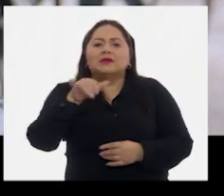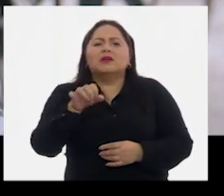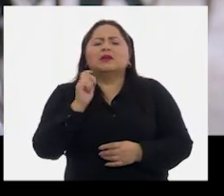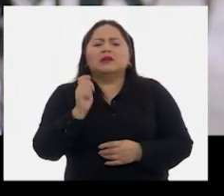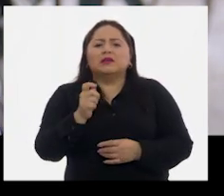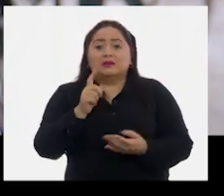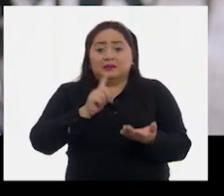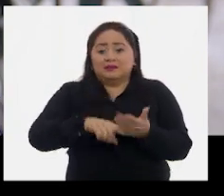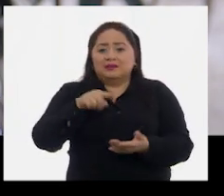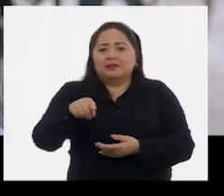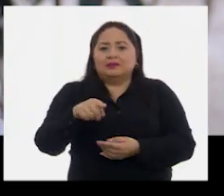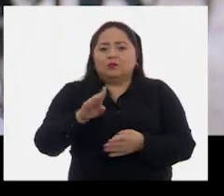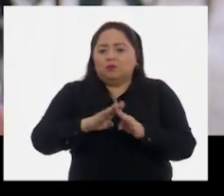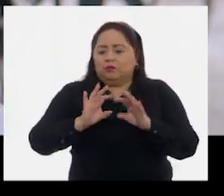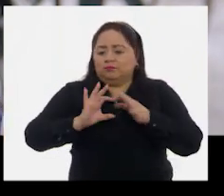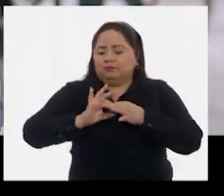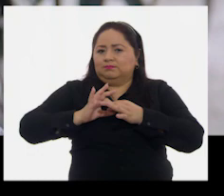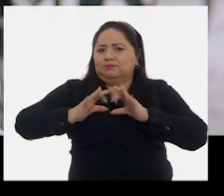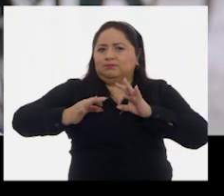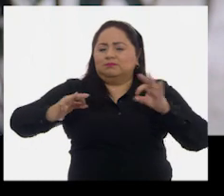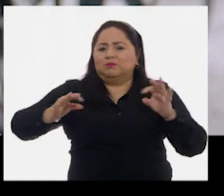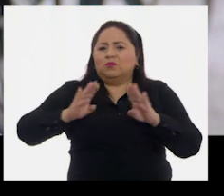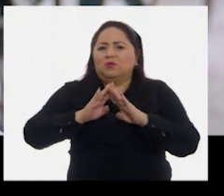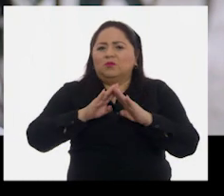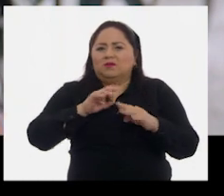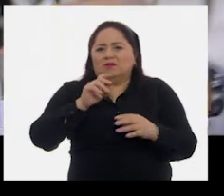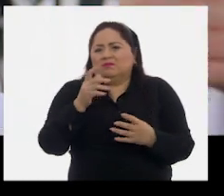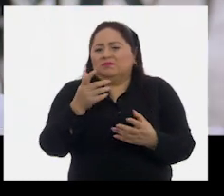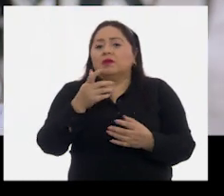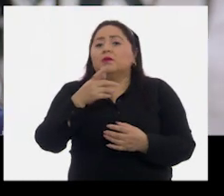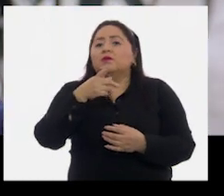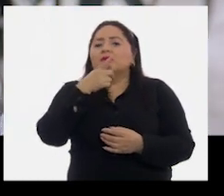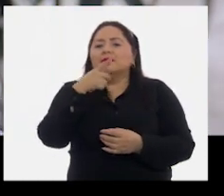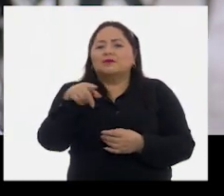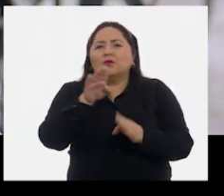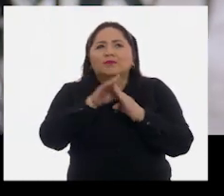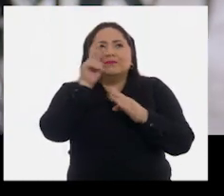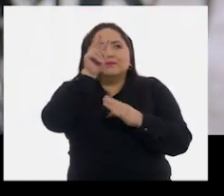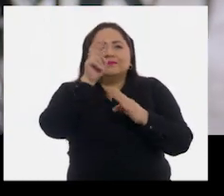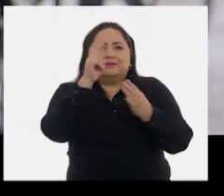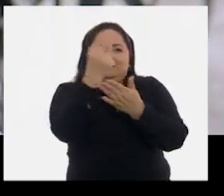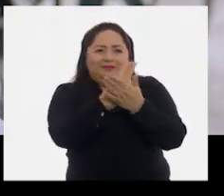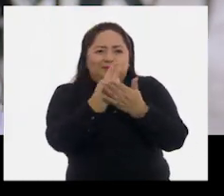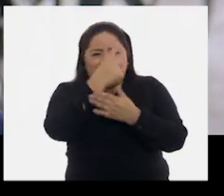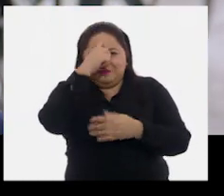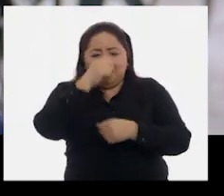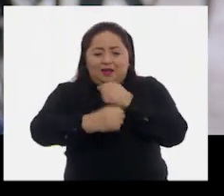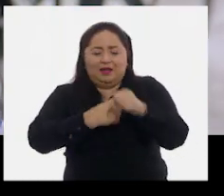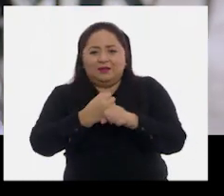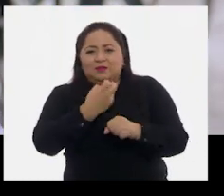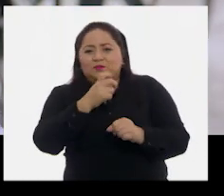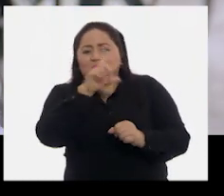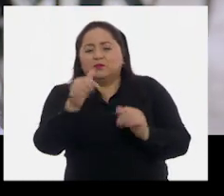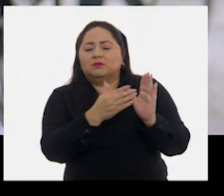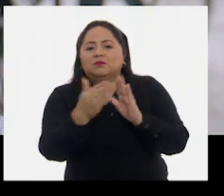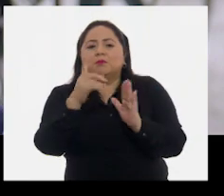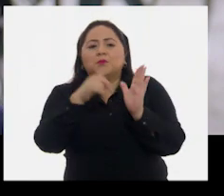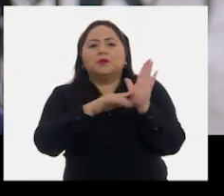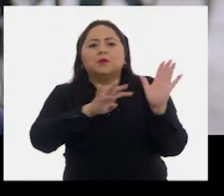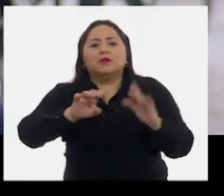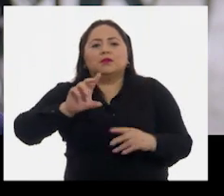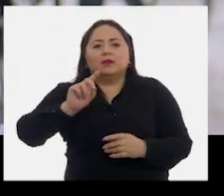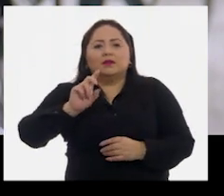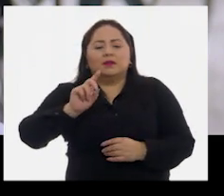mensaje finalmente desencadena en un tipo de nacionalismo y que prefigura para los años 30